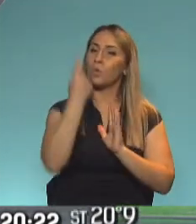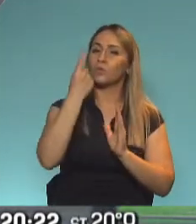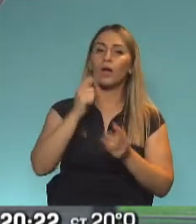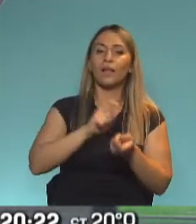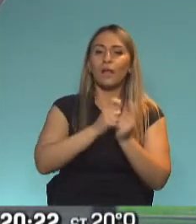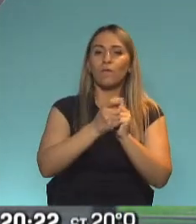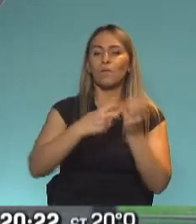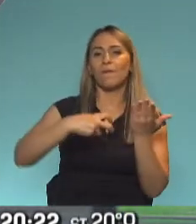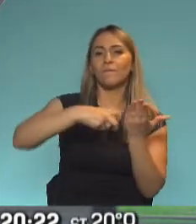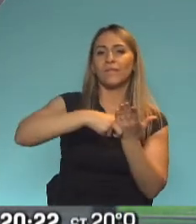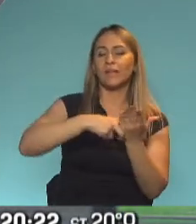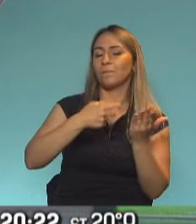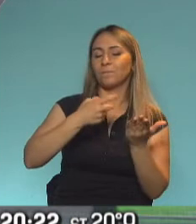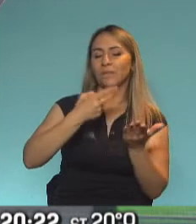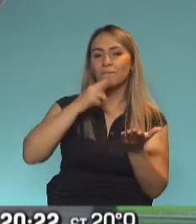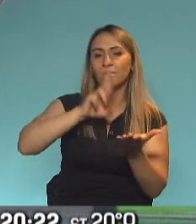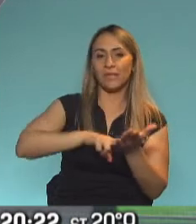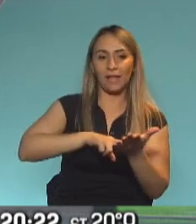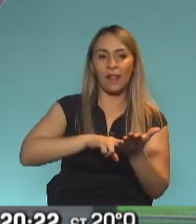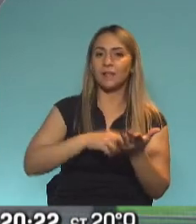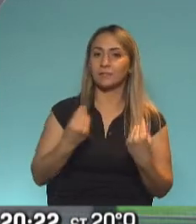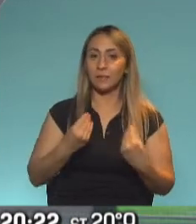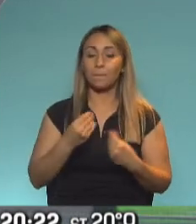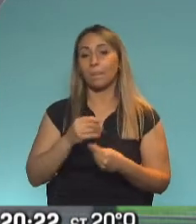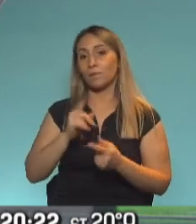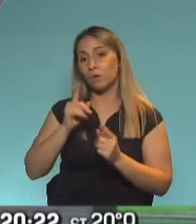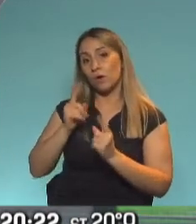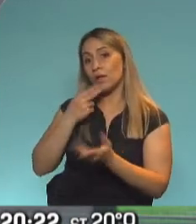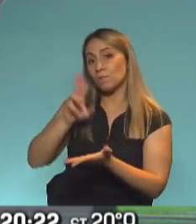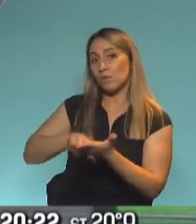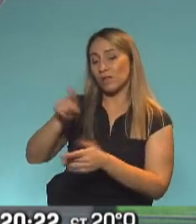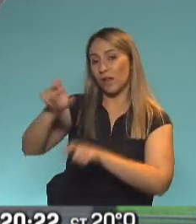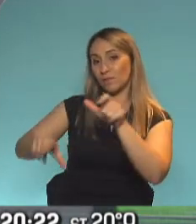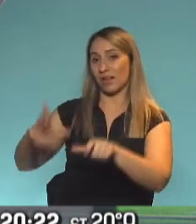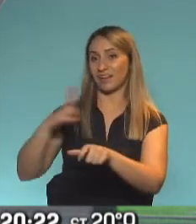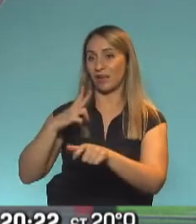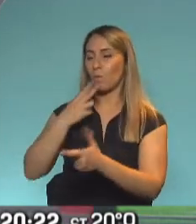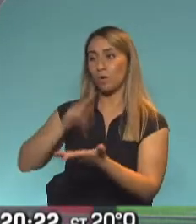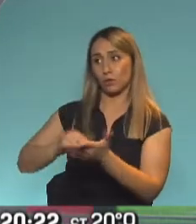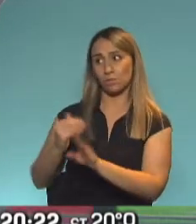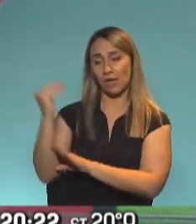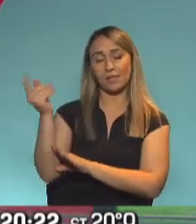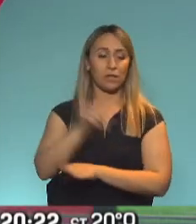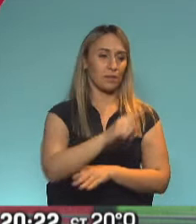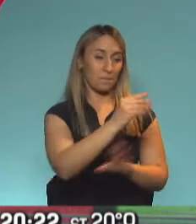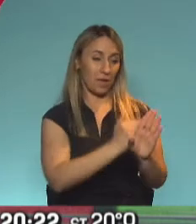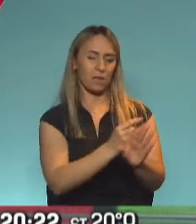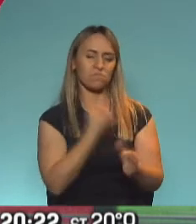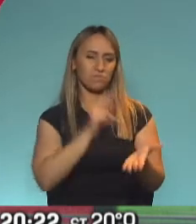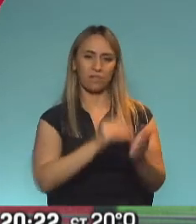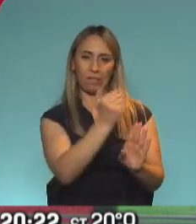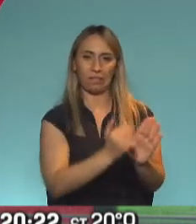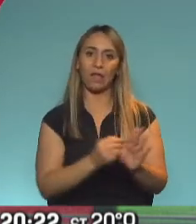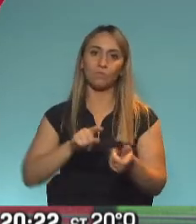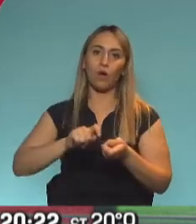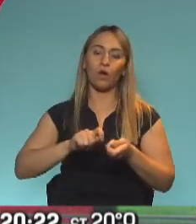una reforma tributaria, grabando más a quienes tienen más dinero y grabando menos a quienes tienen menos, bueno, ahí se podría decir que es una reforma justa. Si